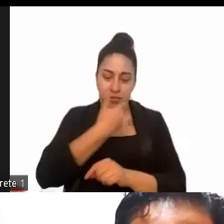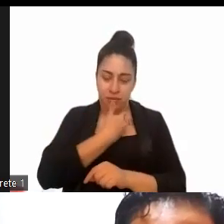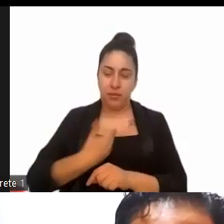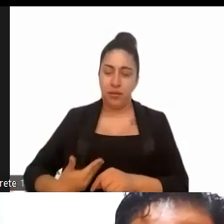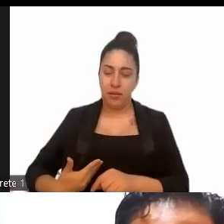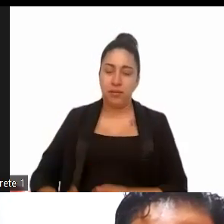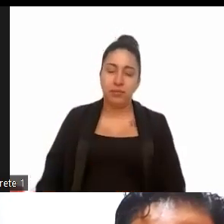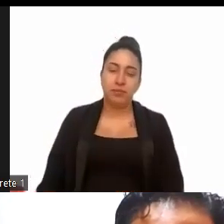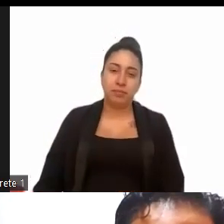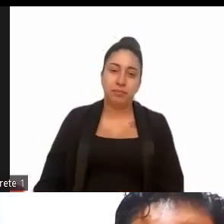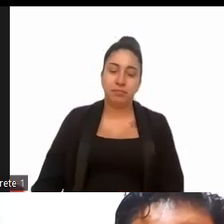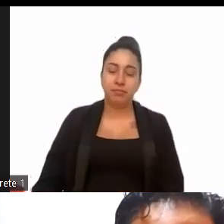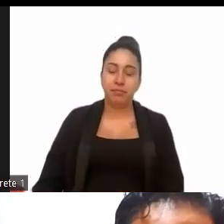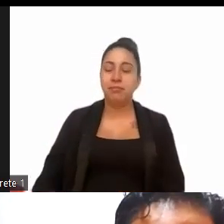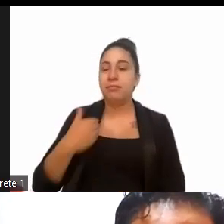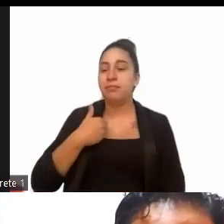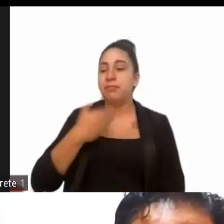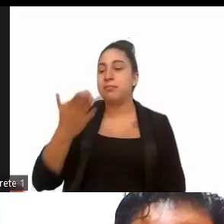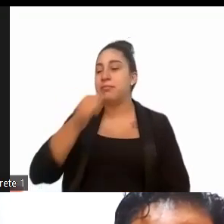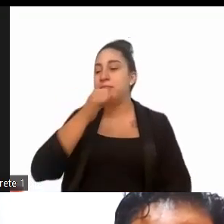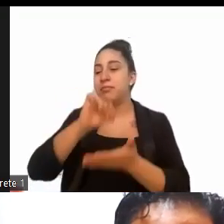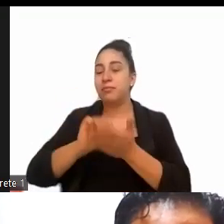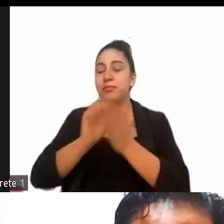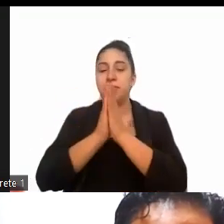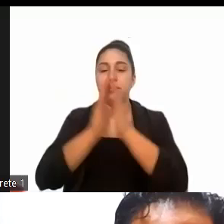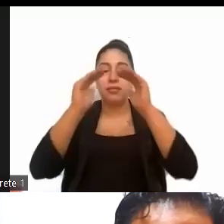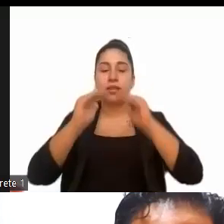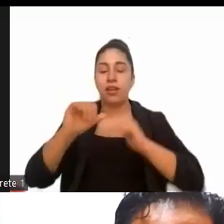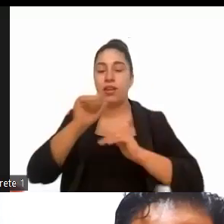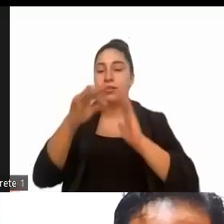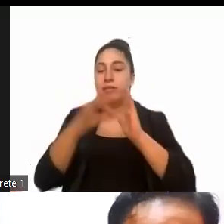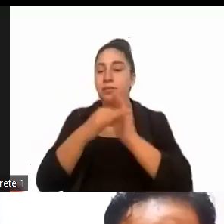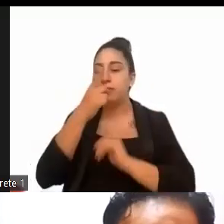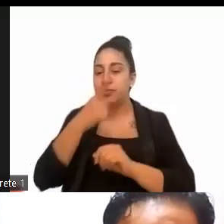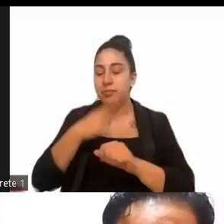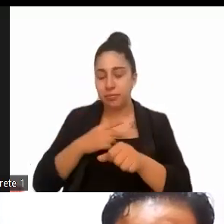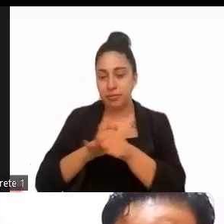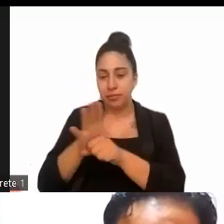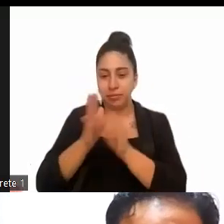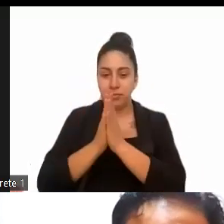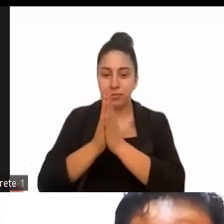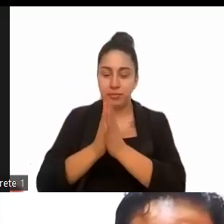solicita a la Secretaría de Lectura y exponga el siguiente punto del orden del día.